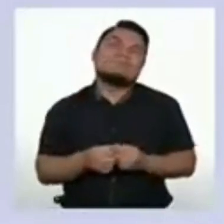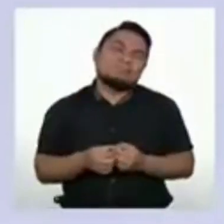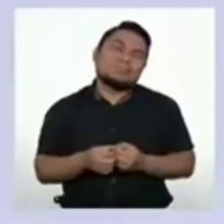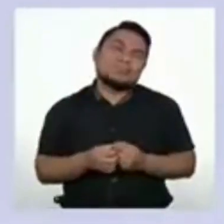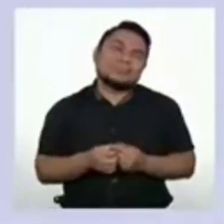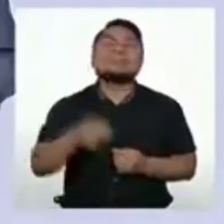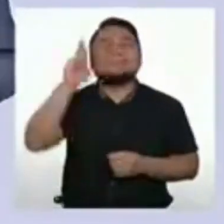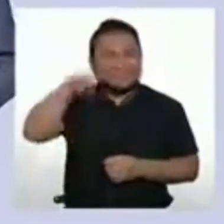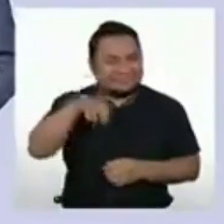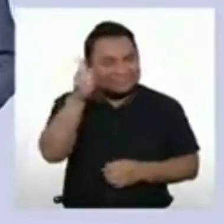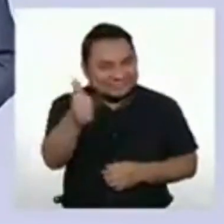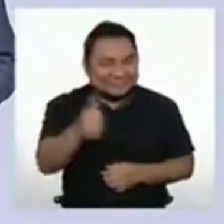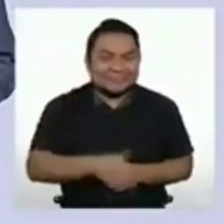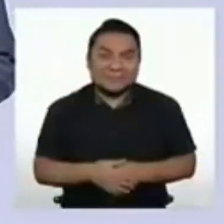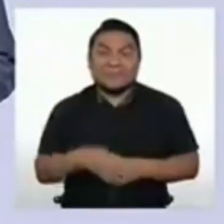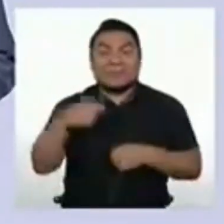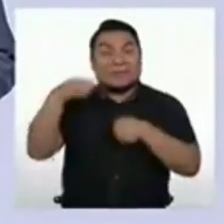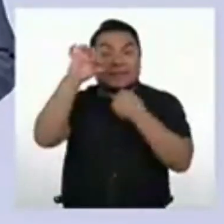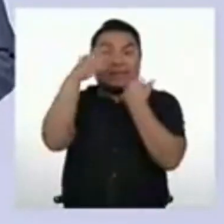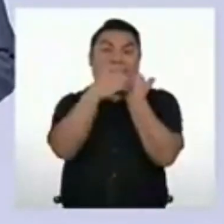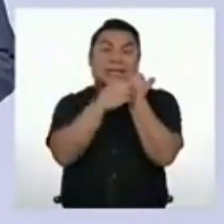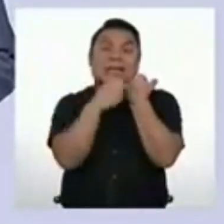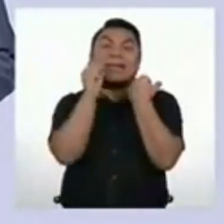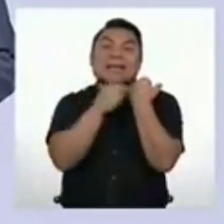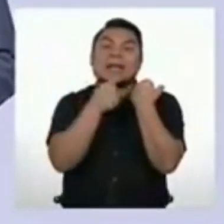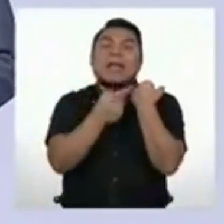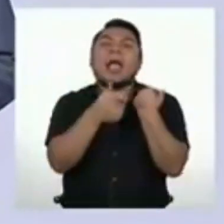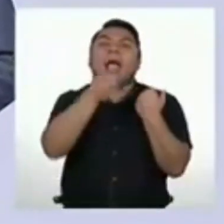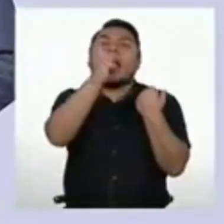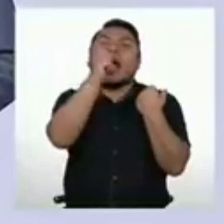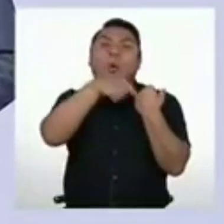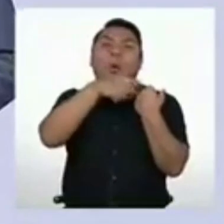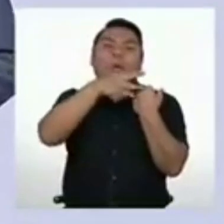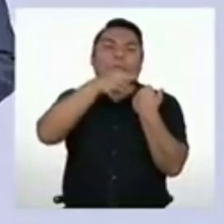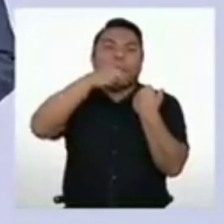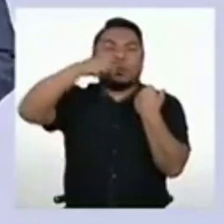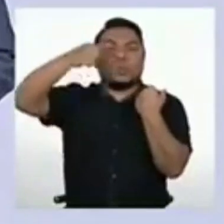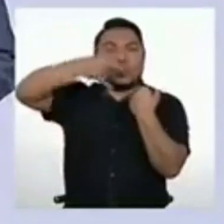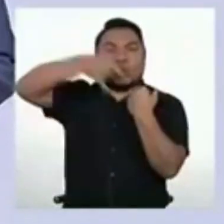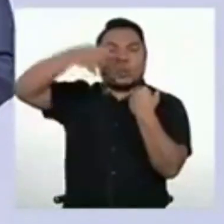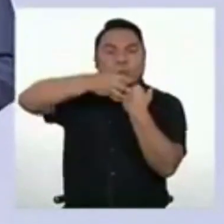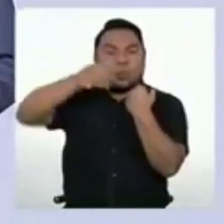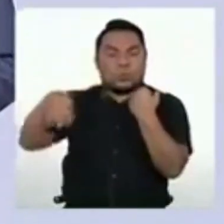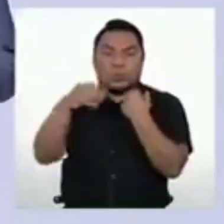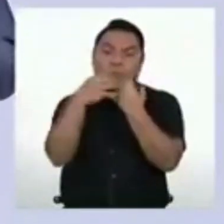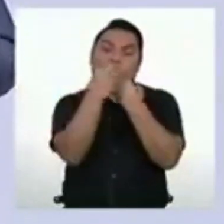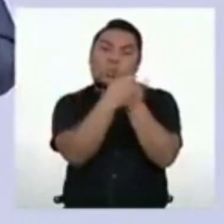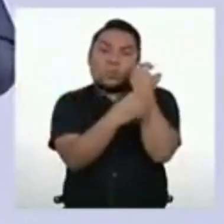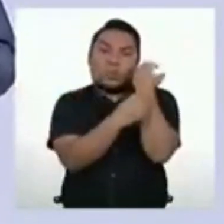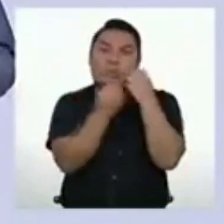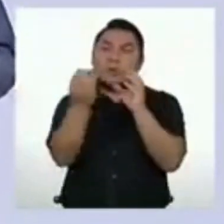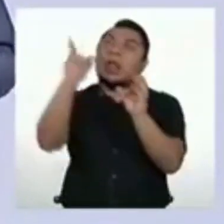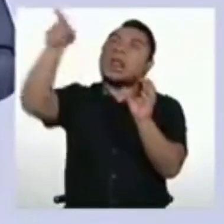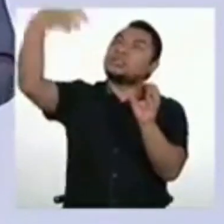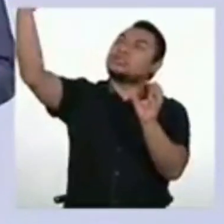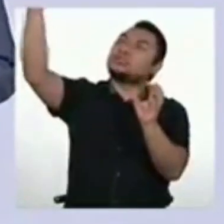son correctas. Una pasa es una uva que ha perdido el agua que tenía dentro. Si dejas unas uvas